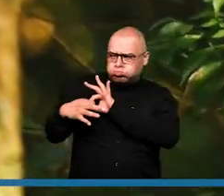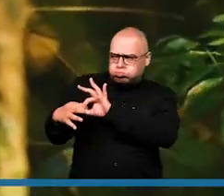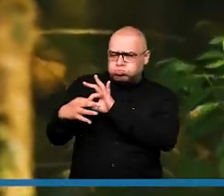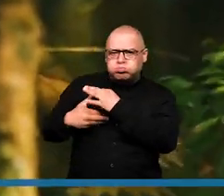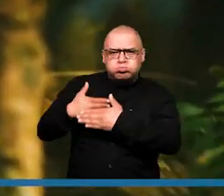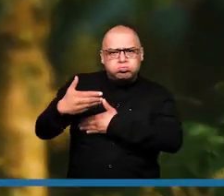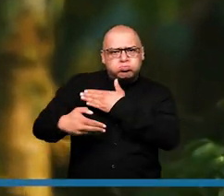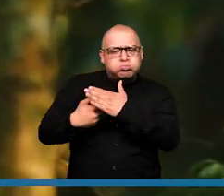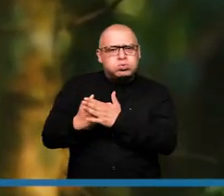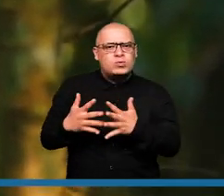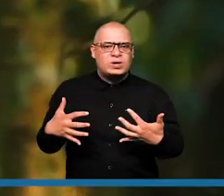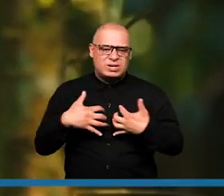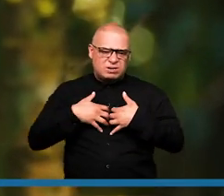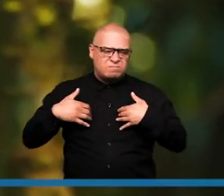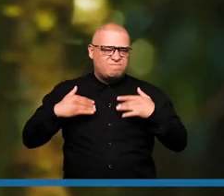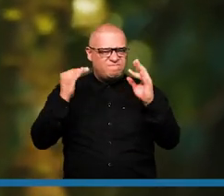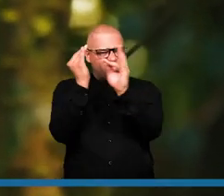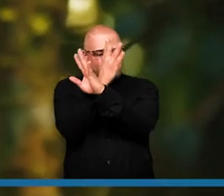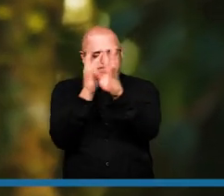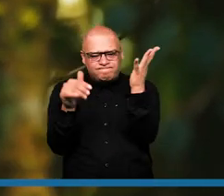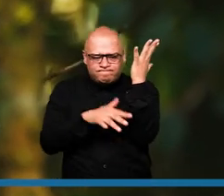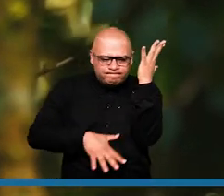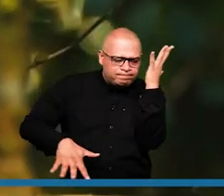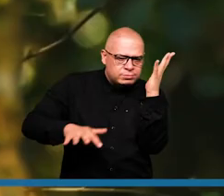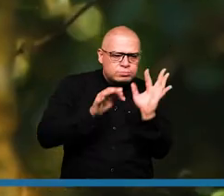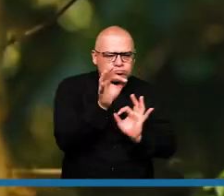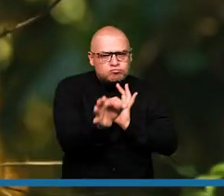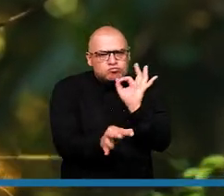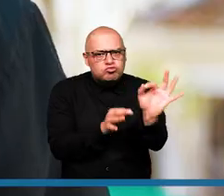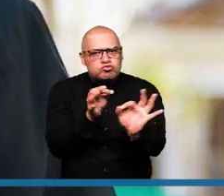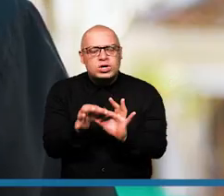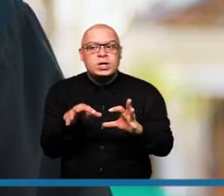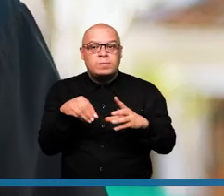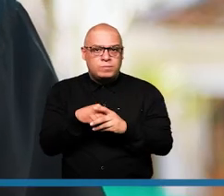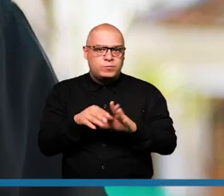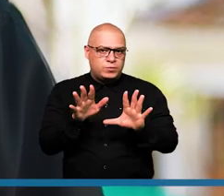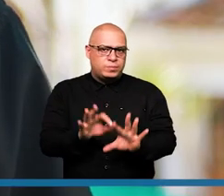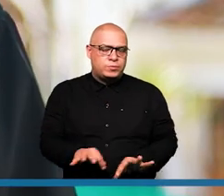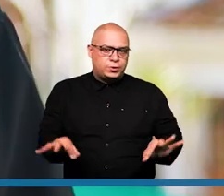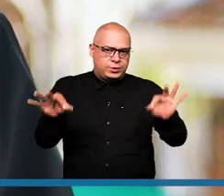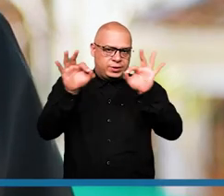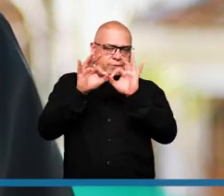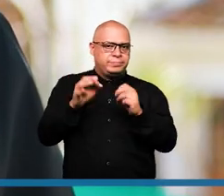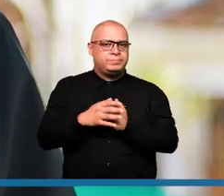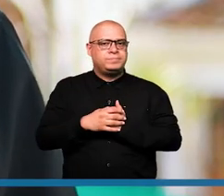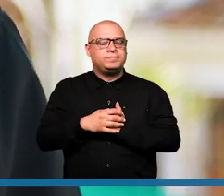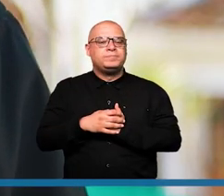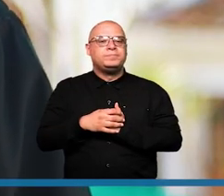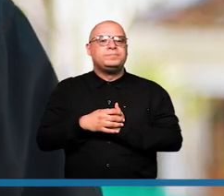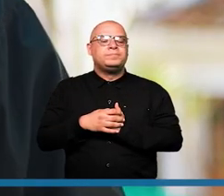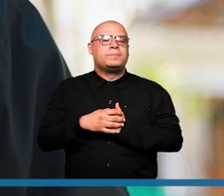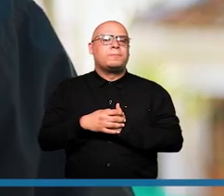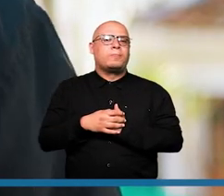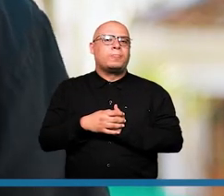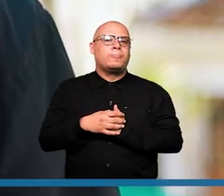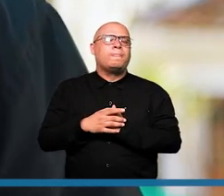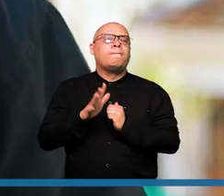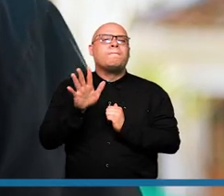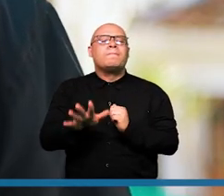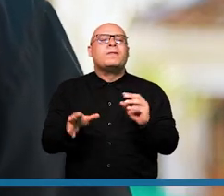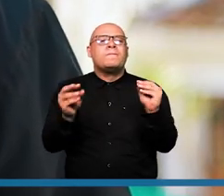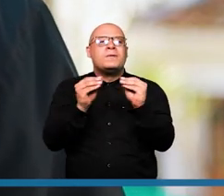como el de la fauna silvestre, que no tiene barreras geográficas, que no tiene estas